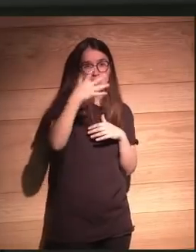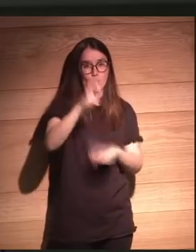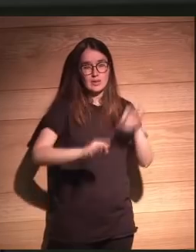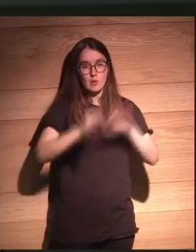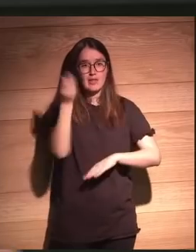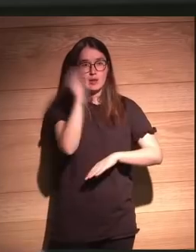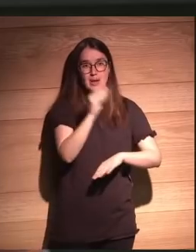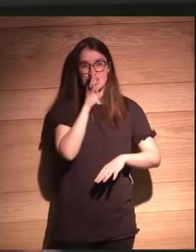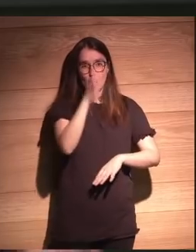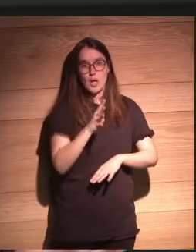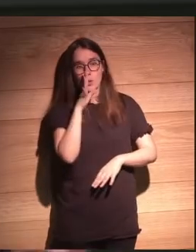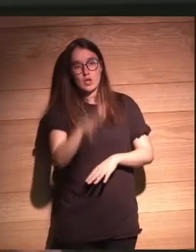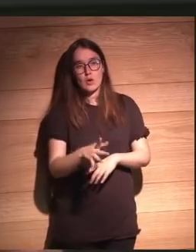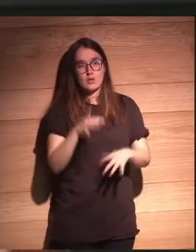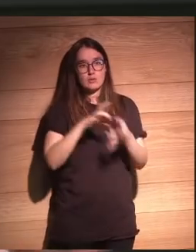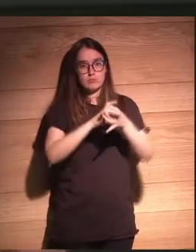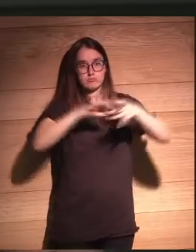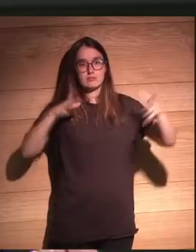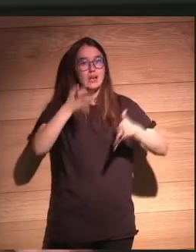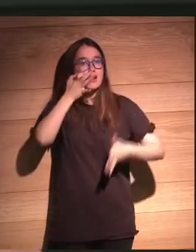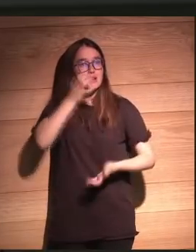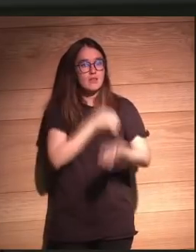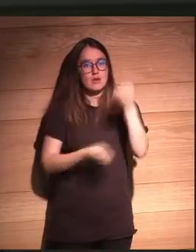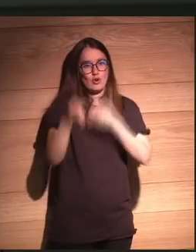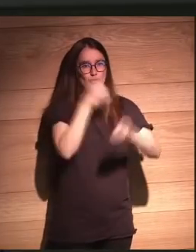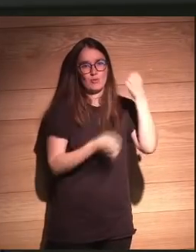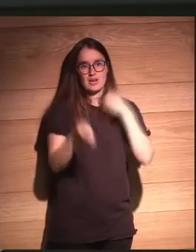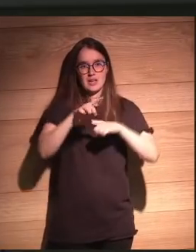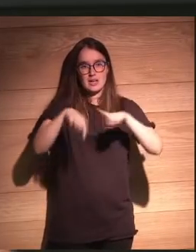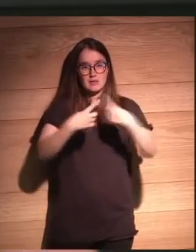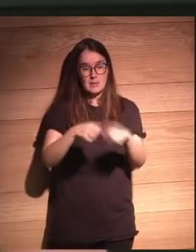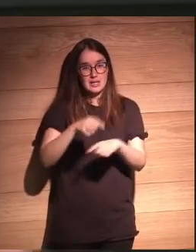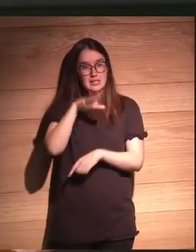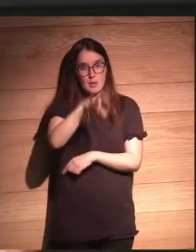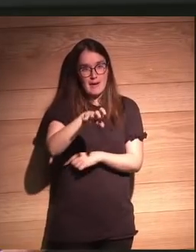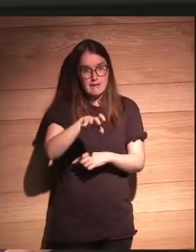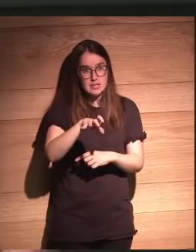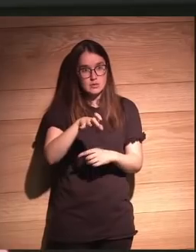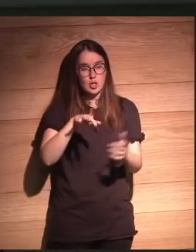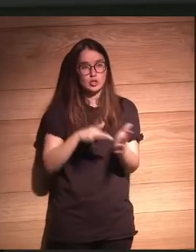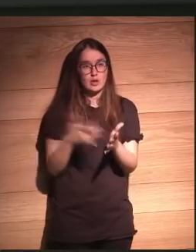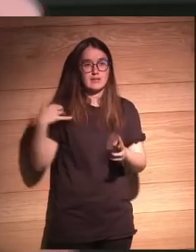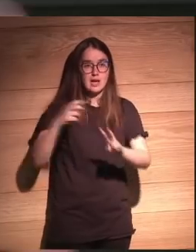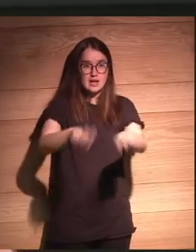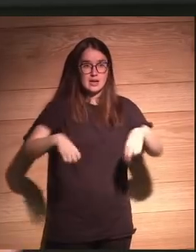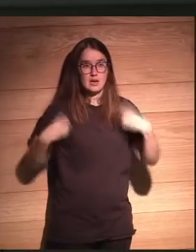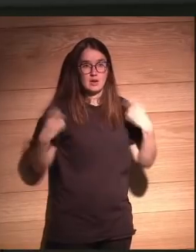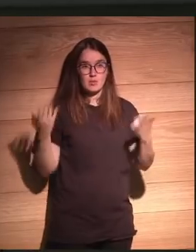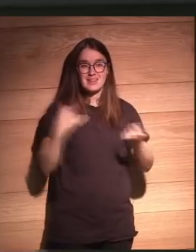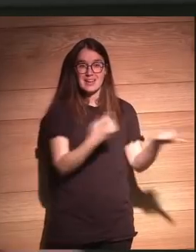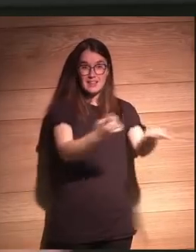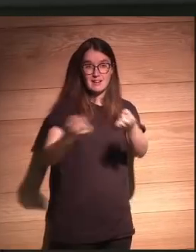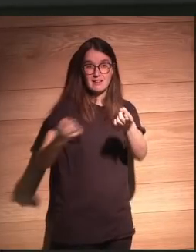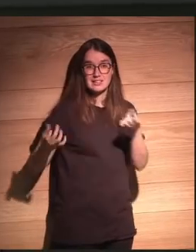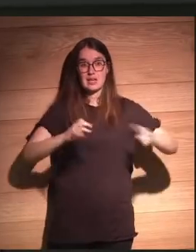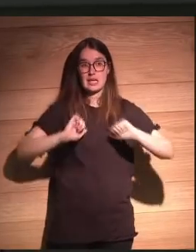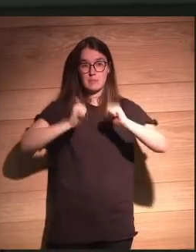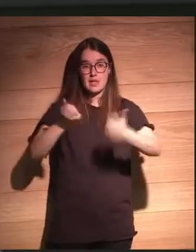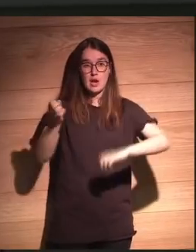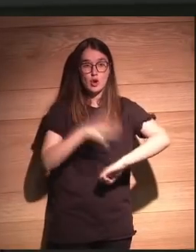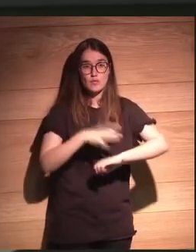años y se disocian de la realidad económica de las familias y del país. Una vez que llevan a cabo esas reformas, necesitaban que empezaran